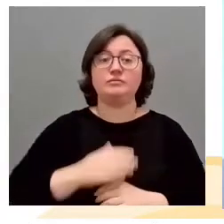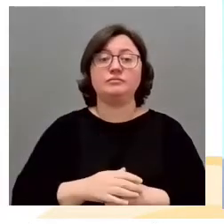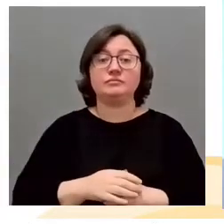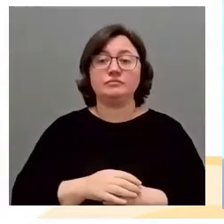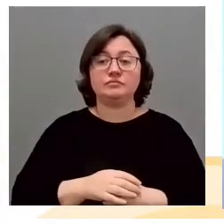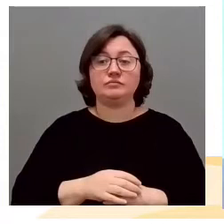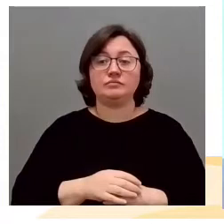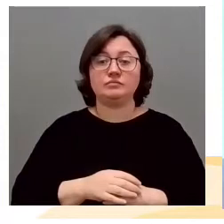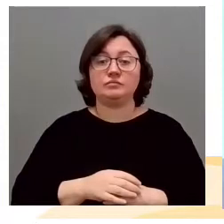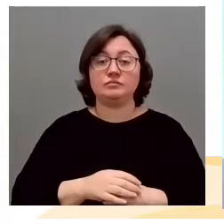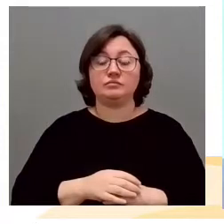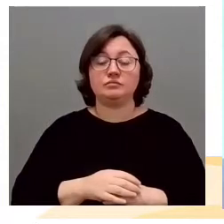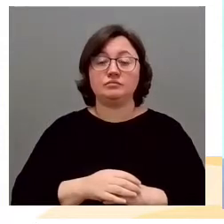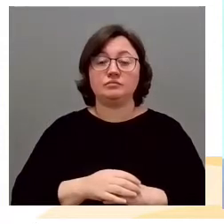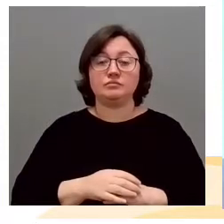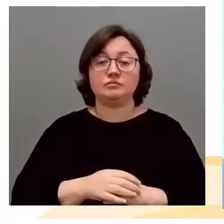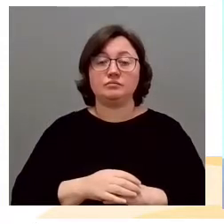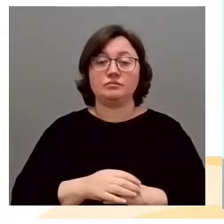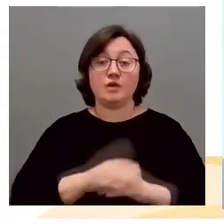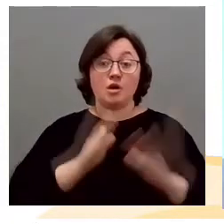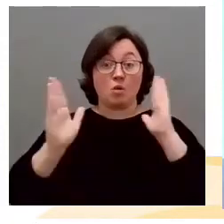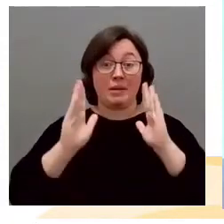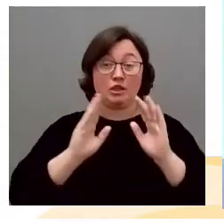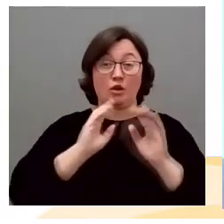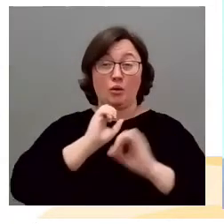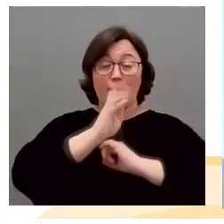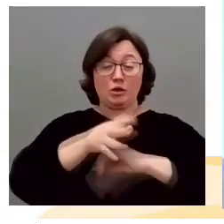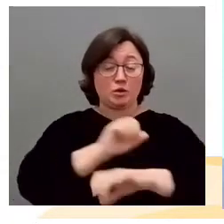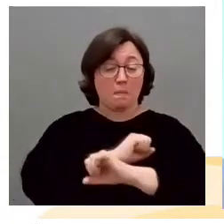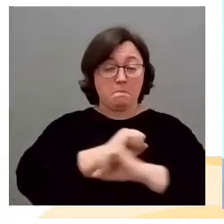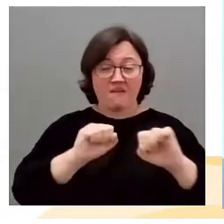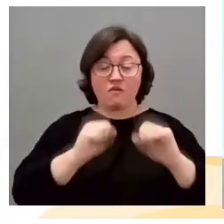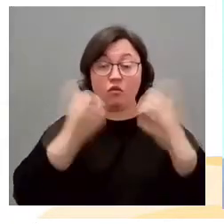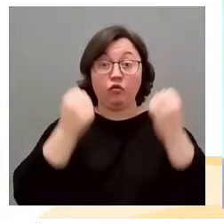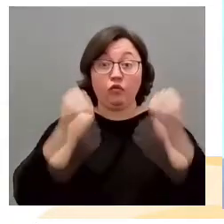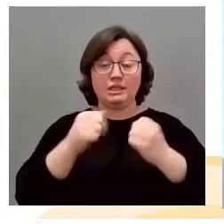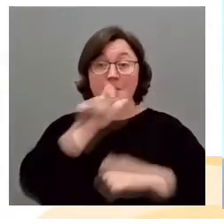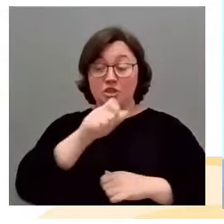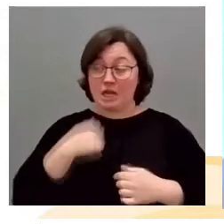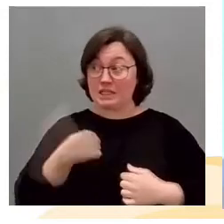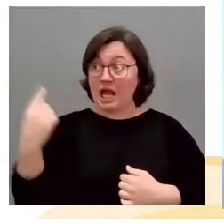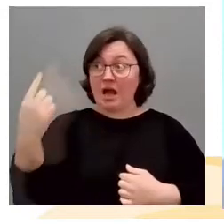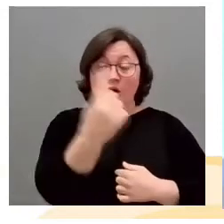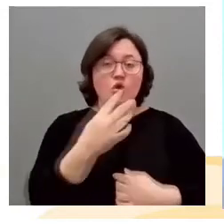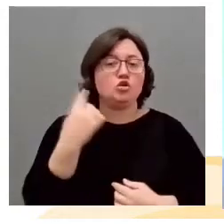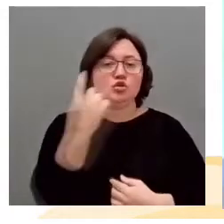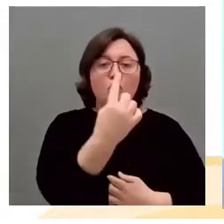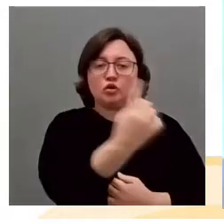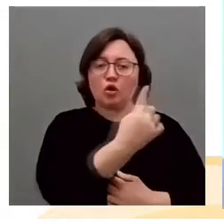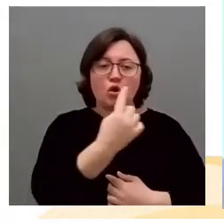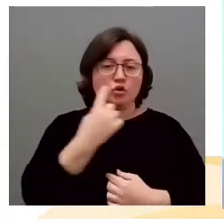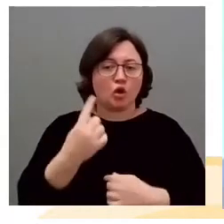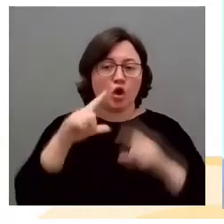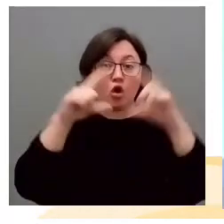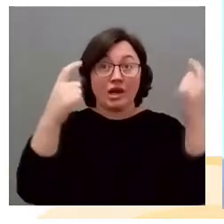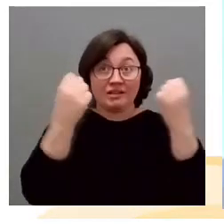Durante la pandemia nos quedamos solas y solos. Cada persona, cada organización tuvo que